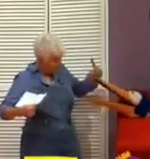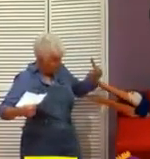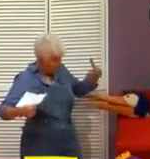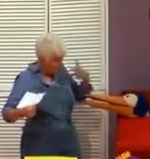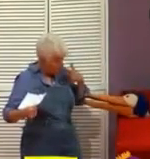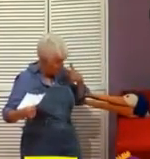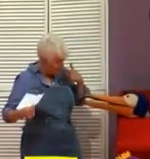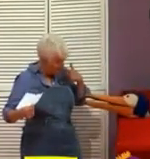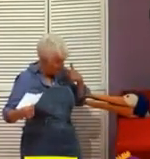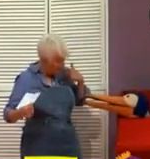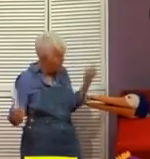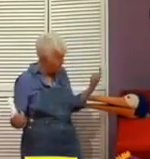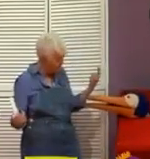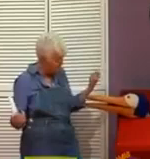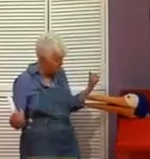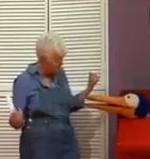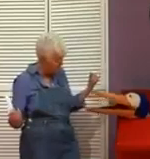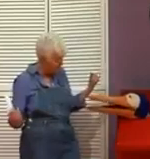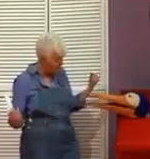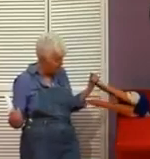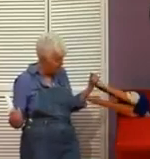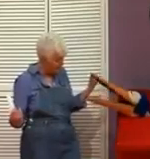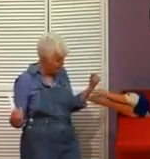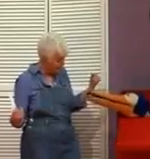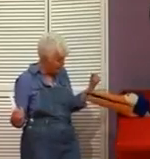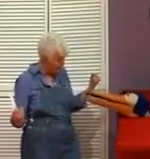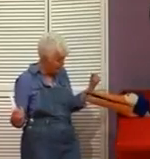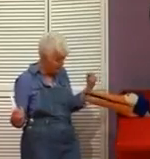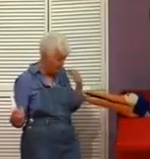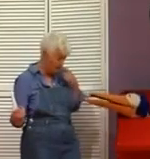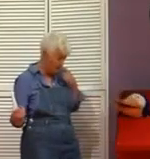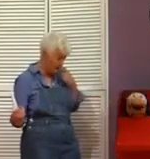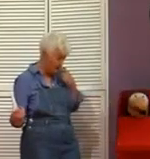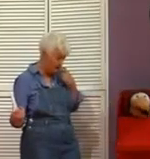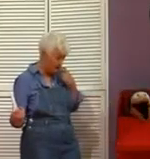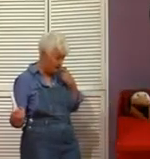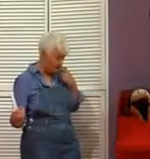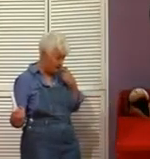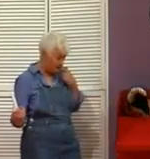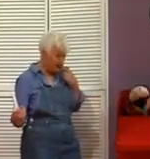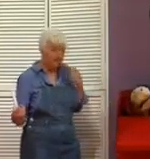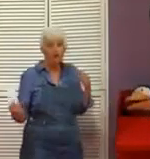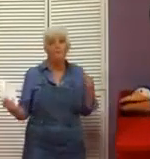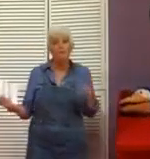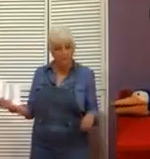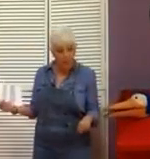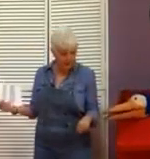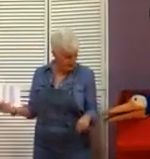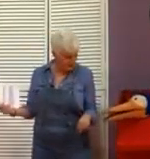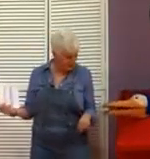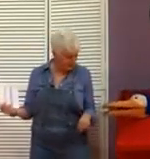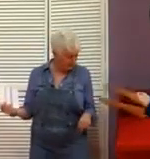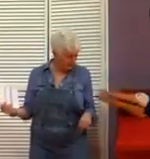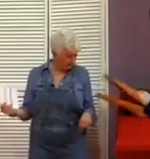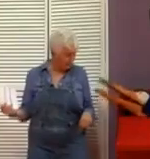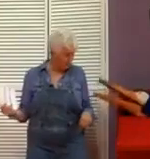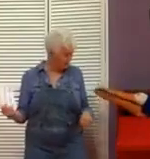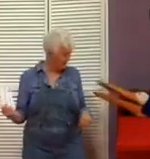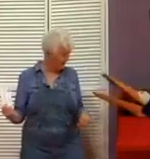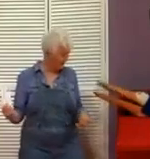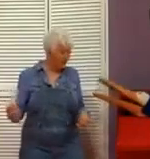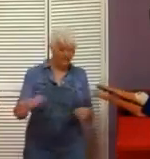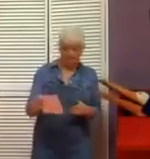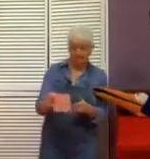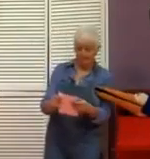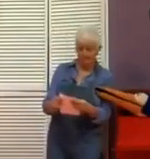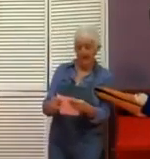la memoria. Sí, ¿de qué estábamos hablando? No sé, ¿tú quién eres? No sé. ¿Qué hago aquí? Yo vivo aquí. Ah, bueno, pues léenos